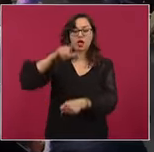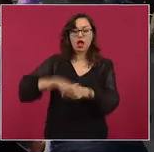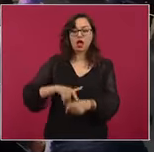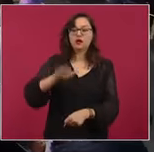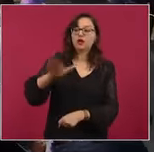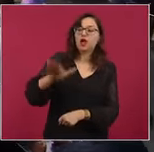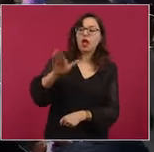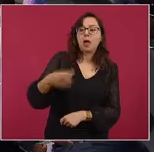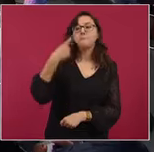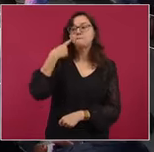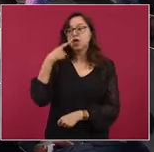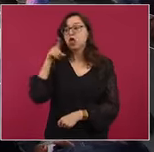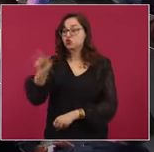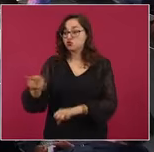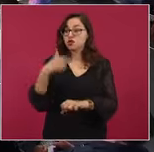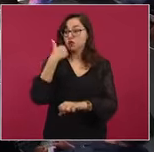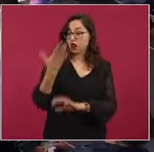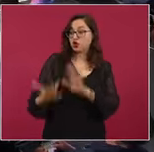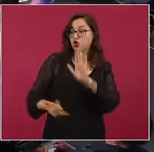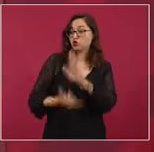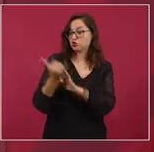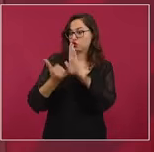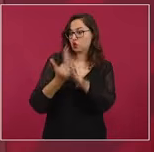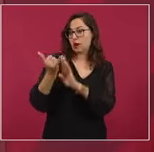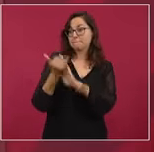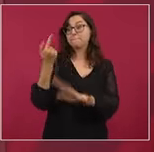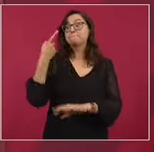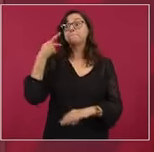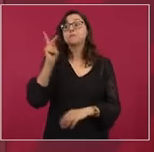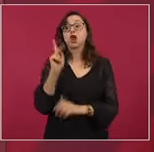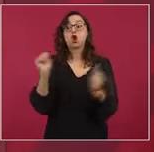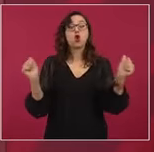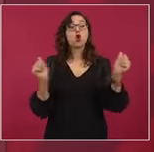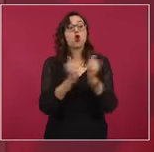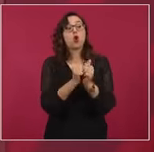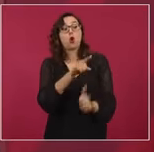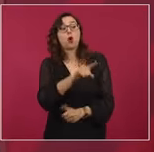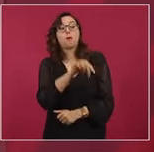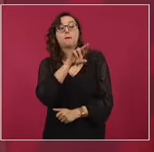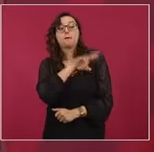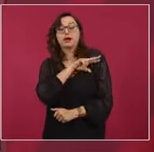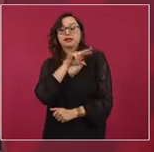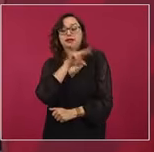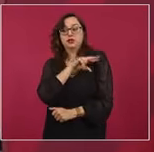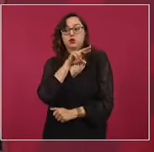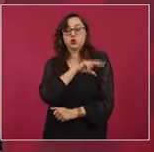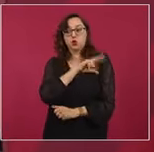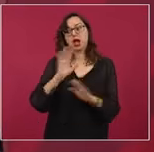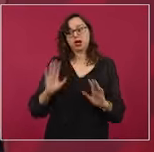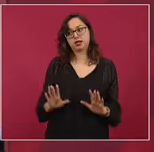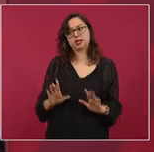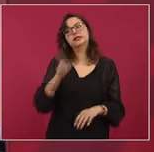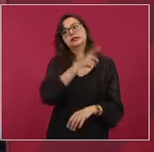obra mediante este mecanismo, con esta empresa,